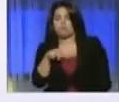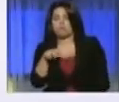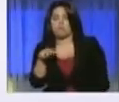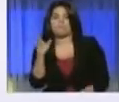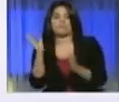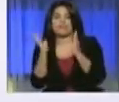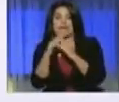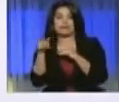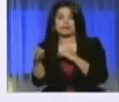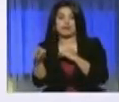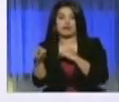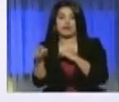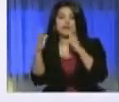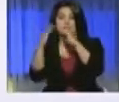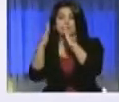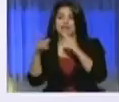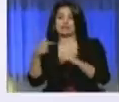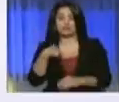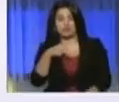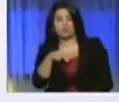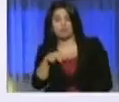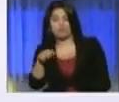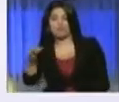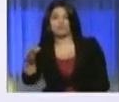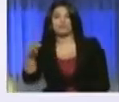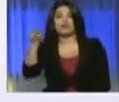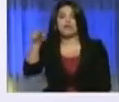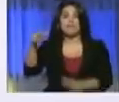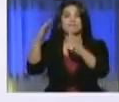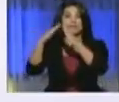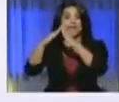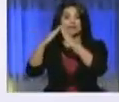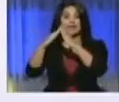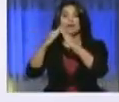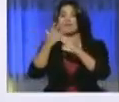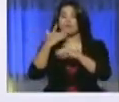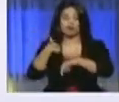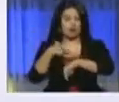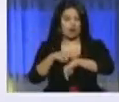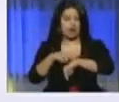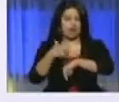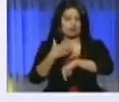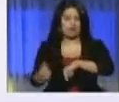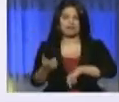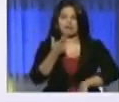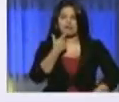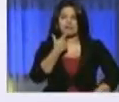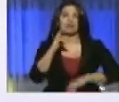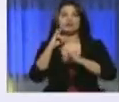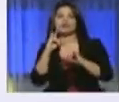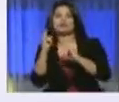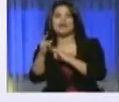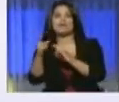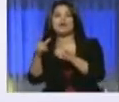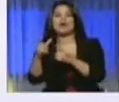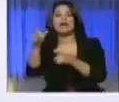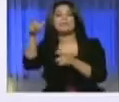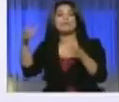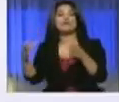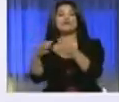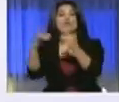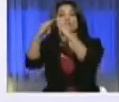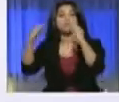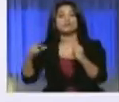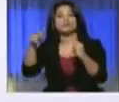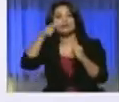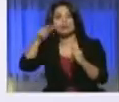Y si voy para mi casa, yo en mi cuadrante de seguridad y voy tarde, llamo y me contestan. ¿Aló? Sí,